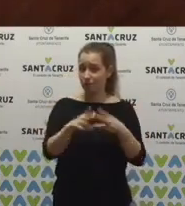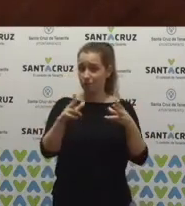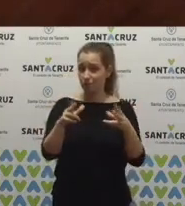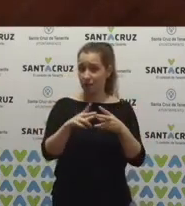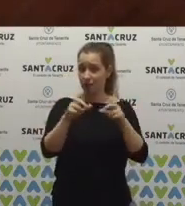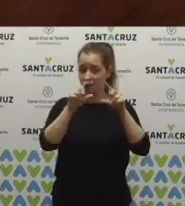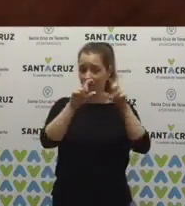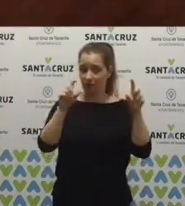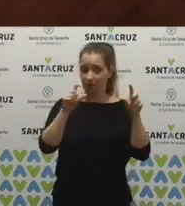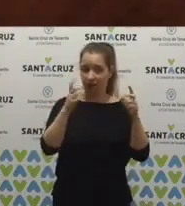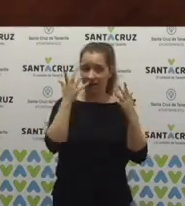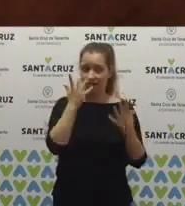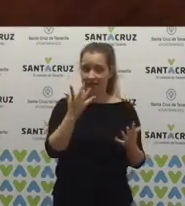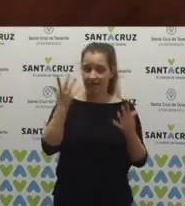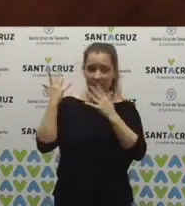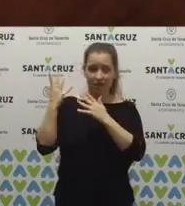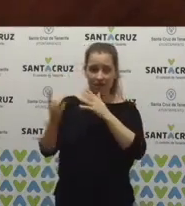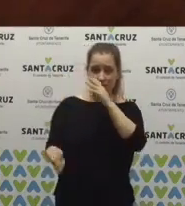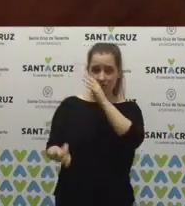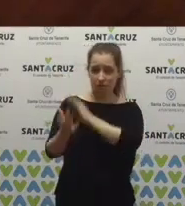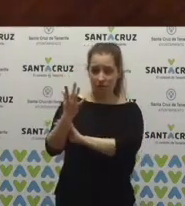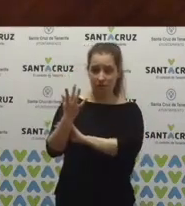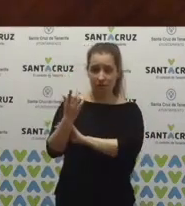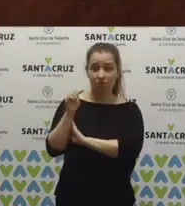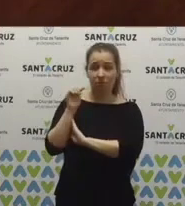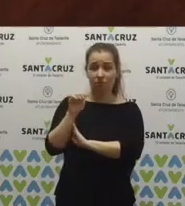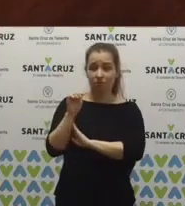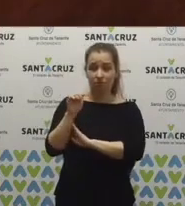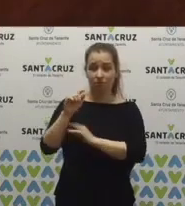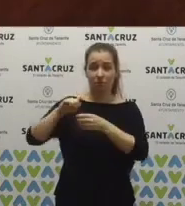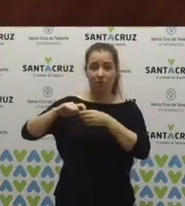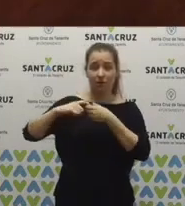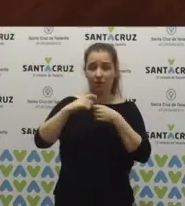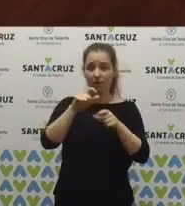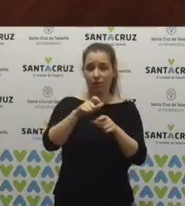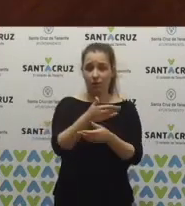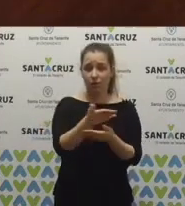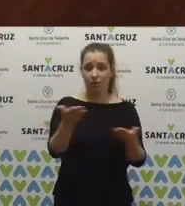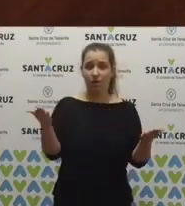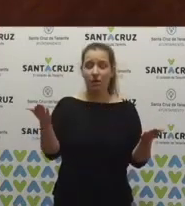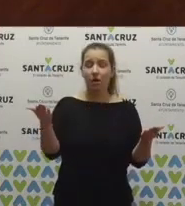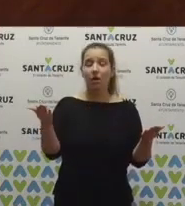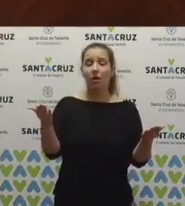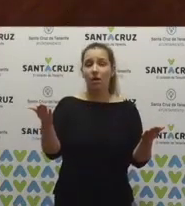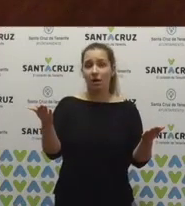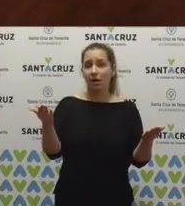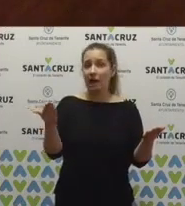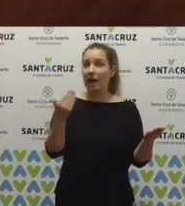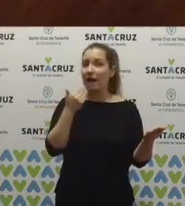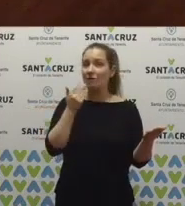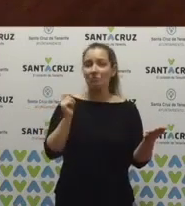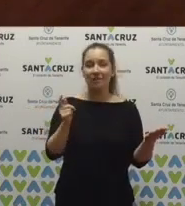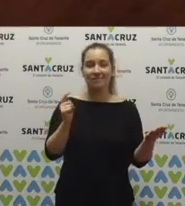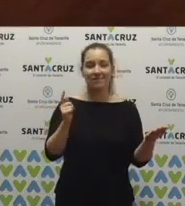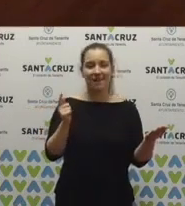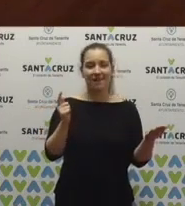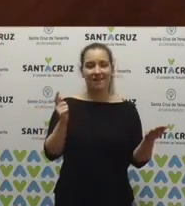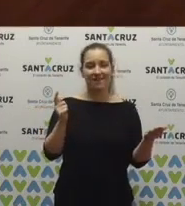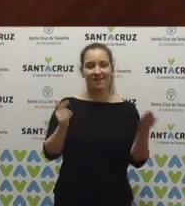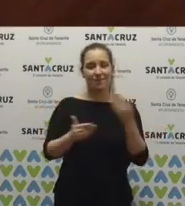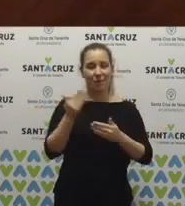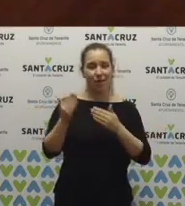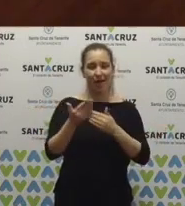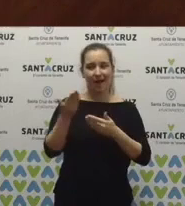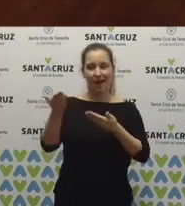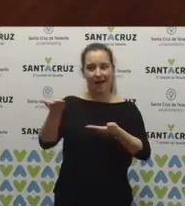donde la participación ciudadana precisamente no era algo que estuviera muy de moda en aquel momento